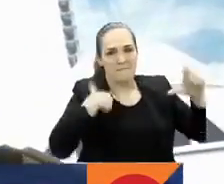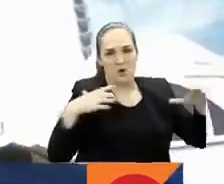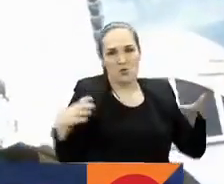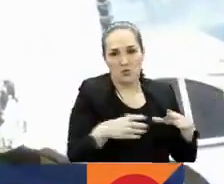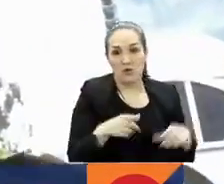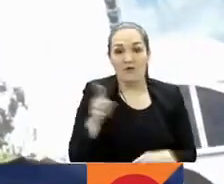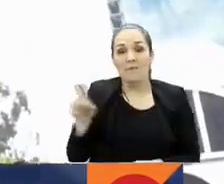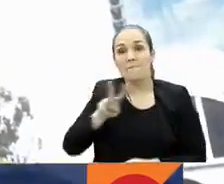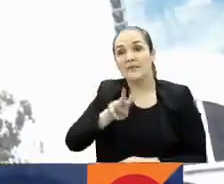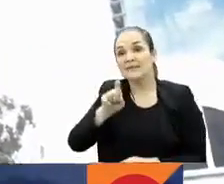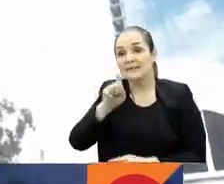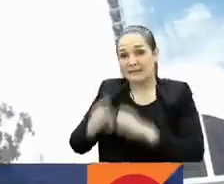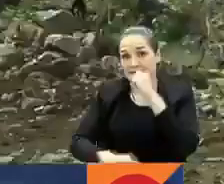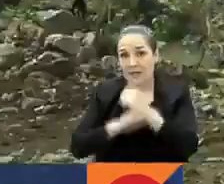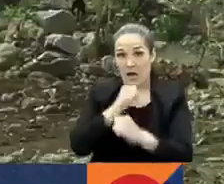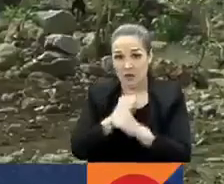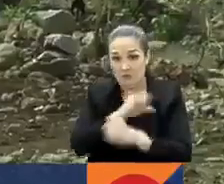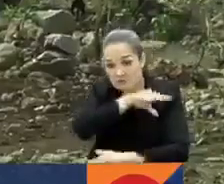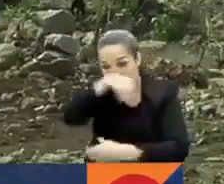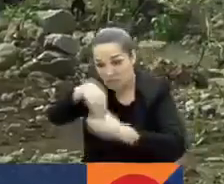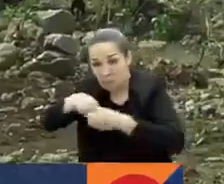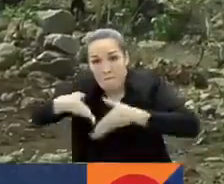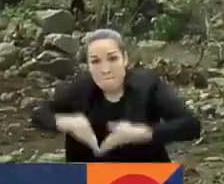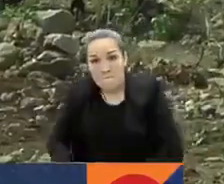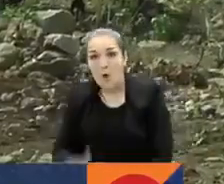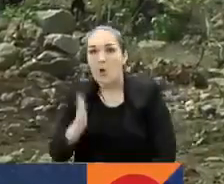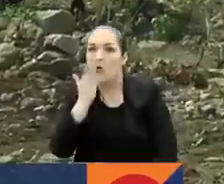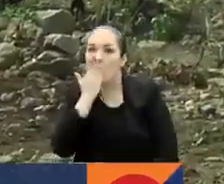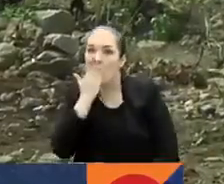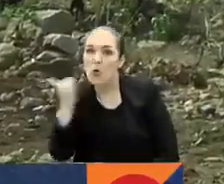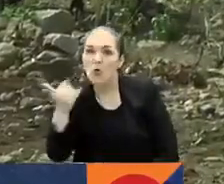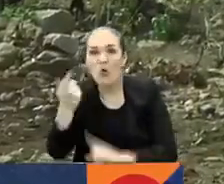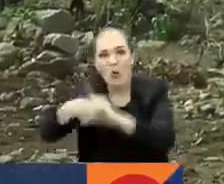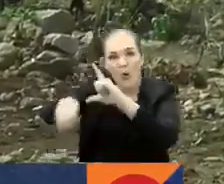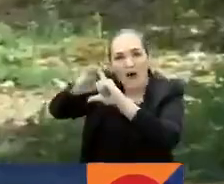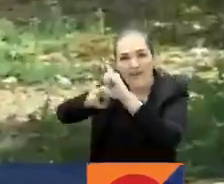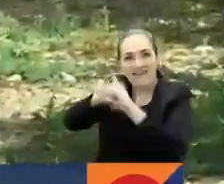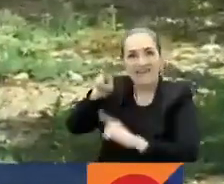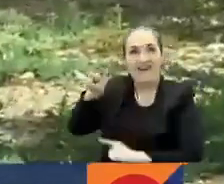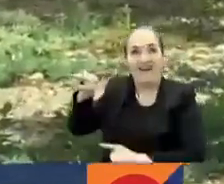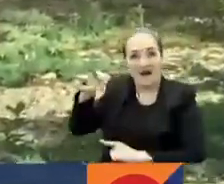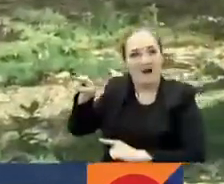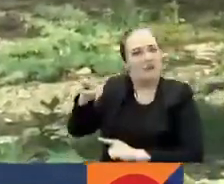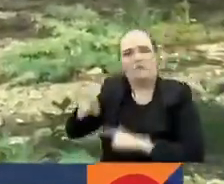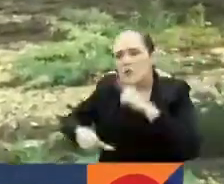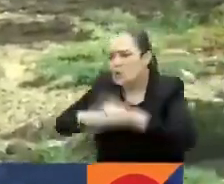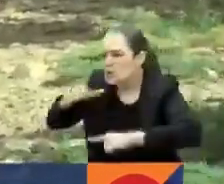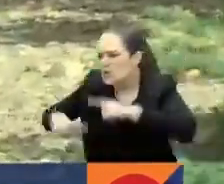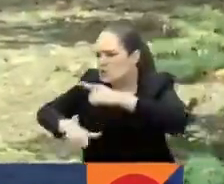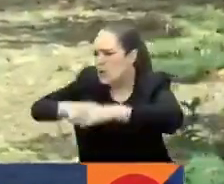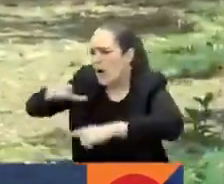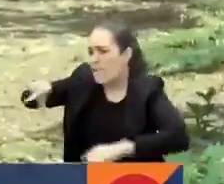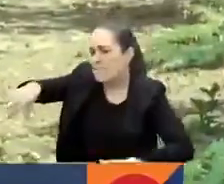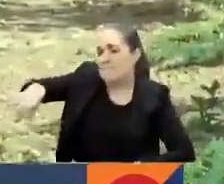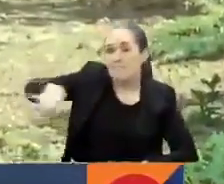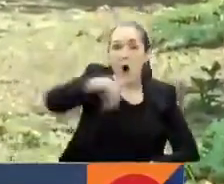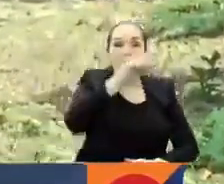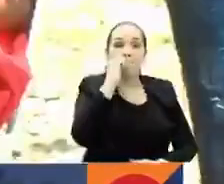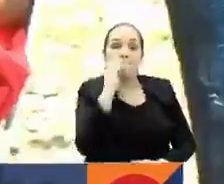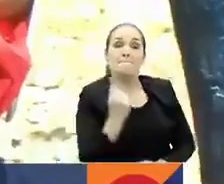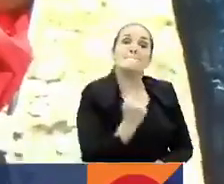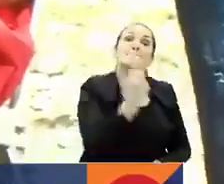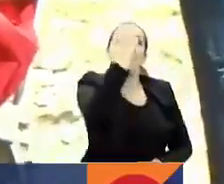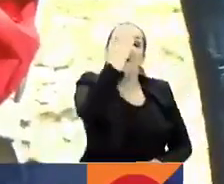26 años, pertenece al resguardo indígena Saíno en La Guajira y, sin importar las dificultades, hoy es la primera mujer de